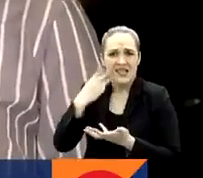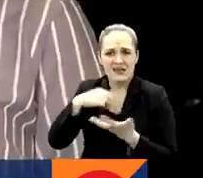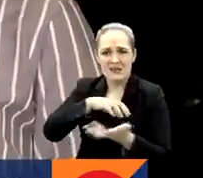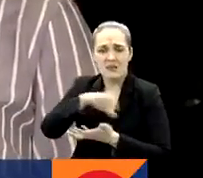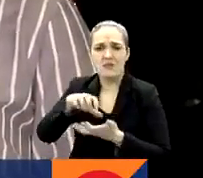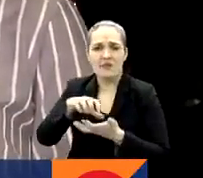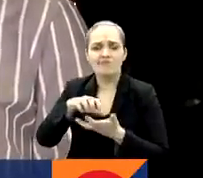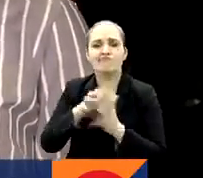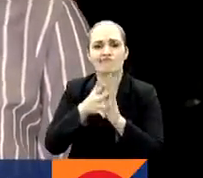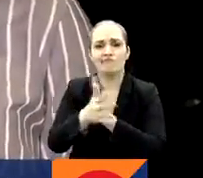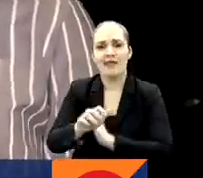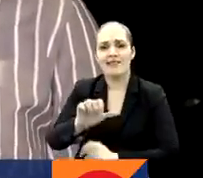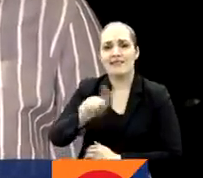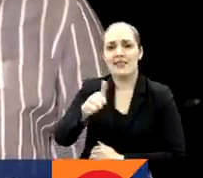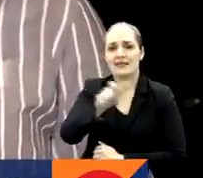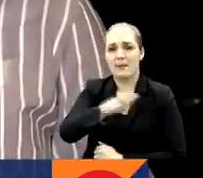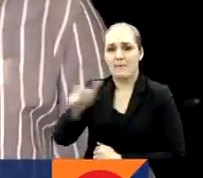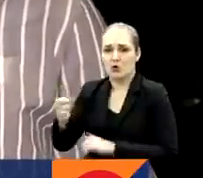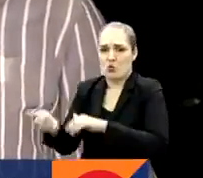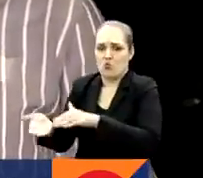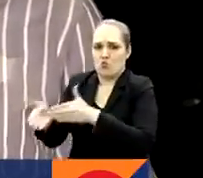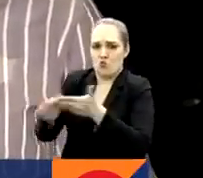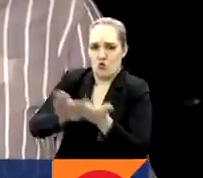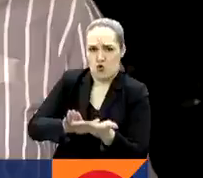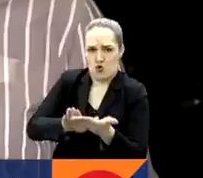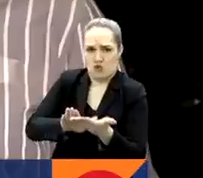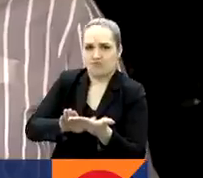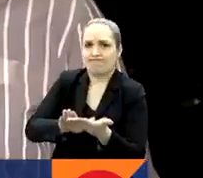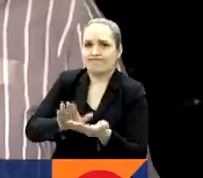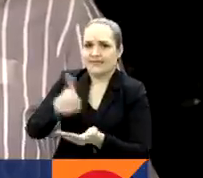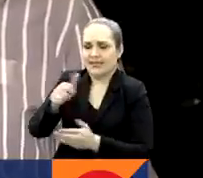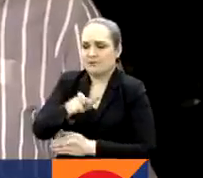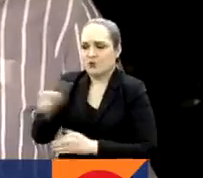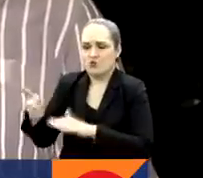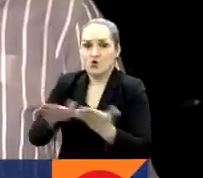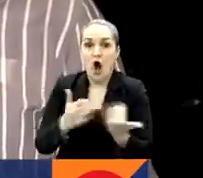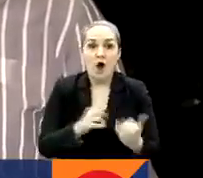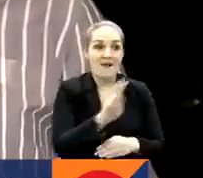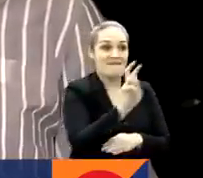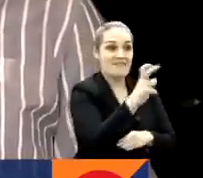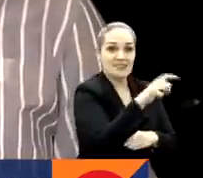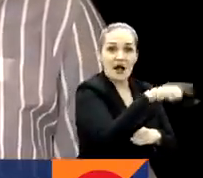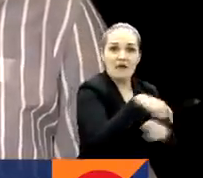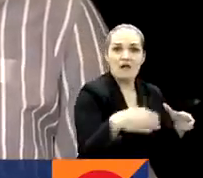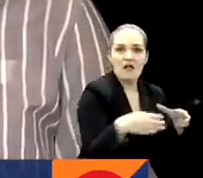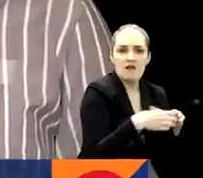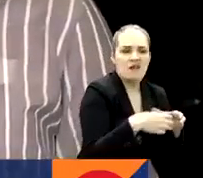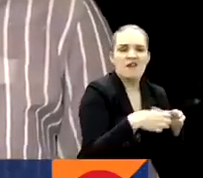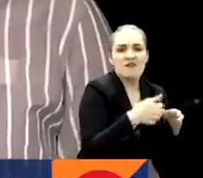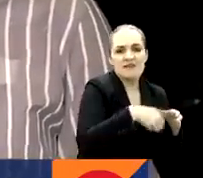que murieron. En estos momentos, 17 fiscales adelantan la investigación de cada uno de estos asesinatos.